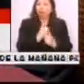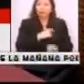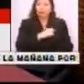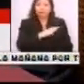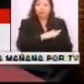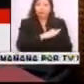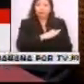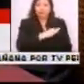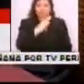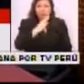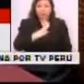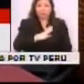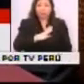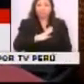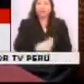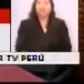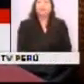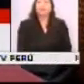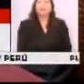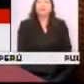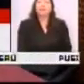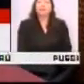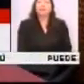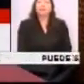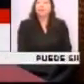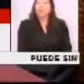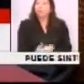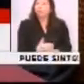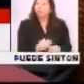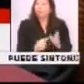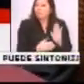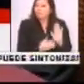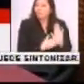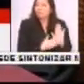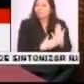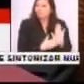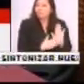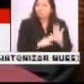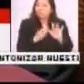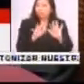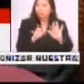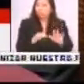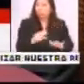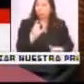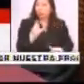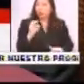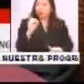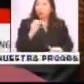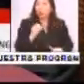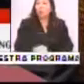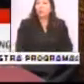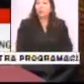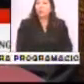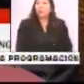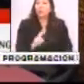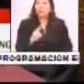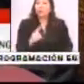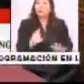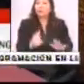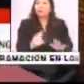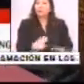mi ajenidad a tales hechos, conforme consta en mi escrito de fecha 2 de octubre del